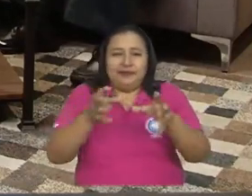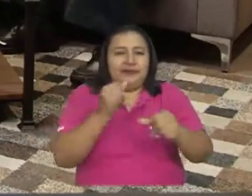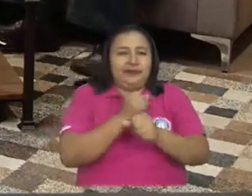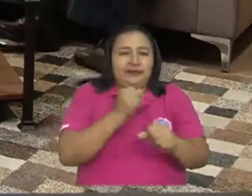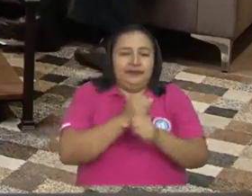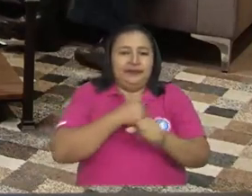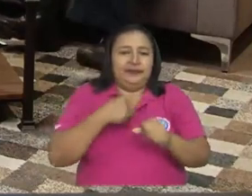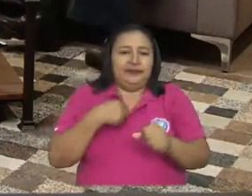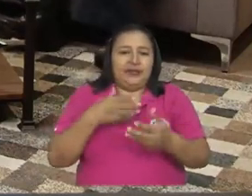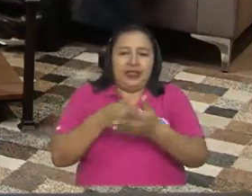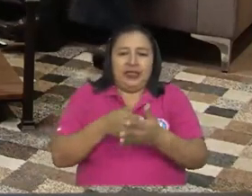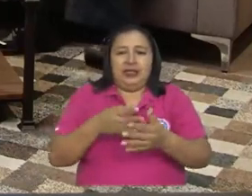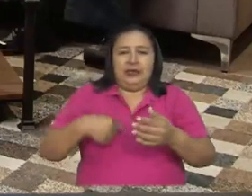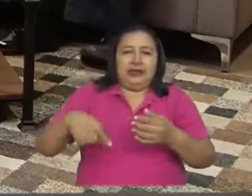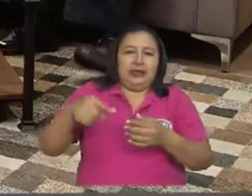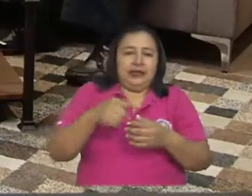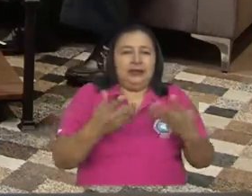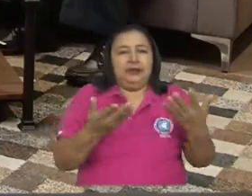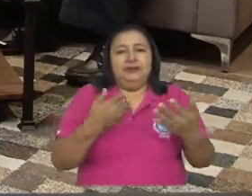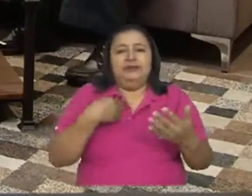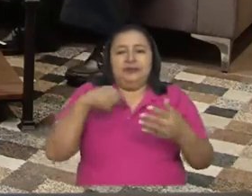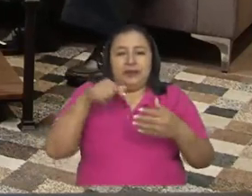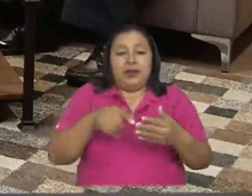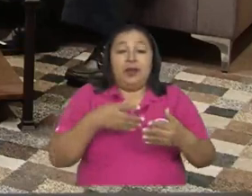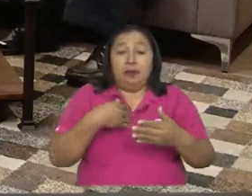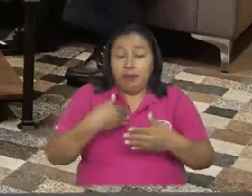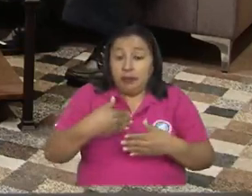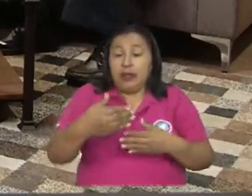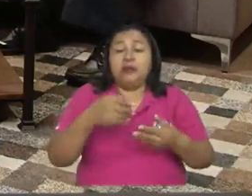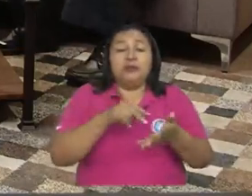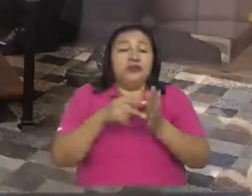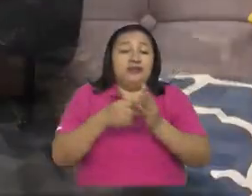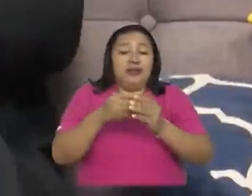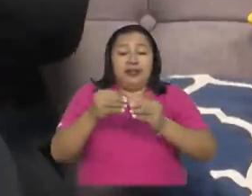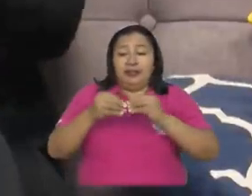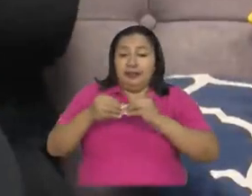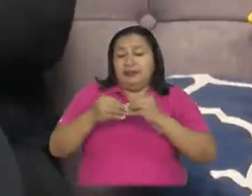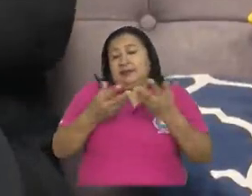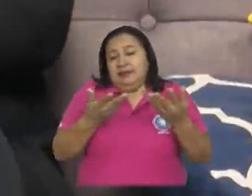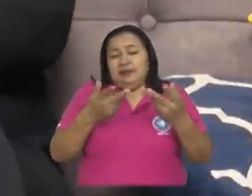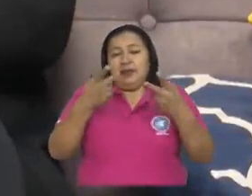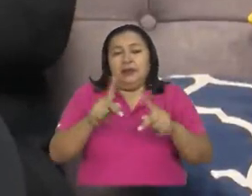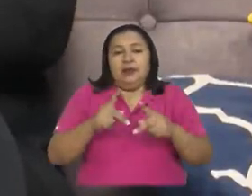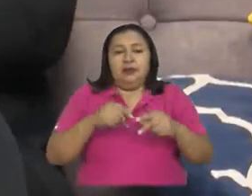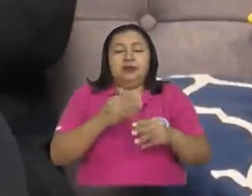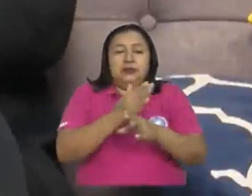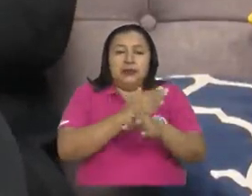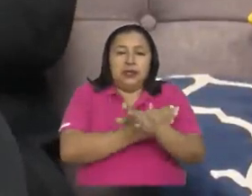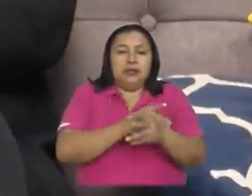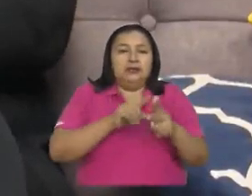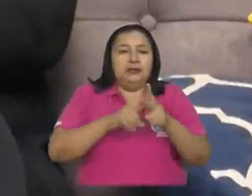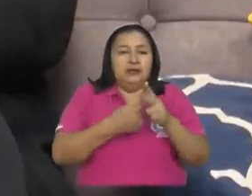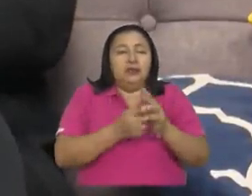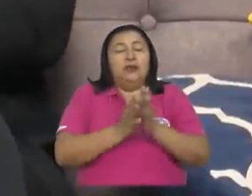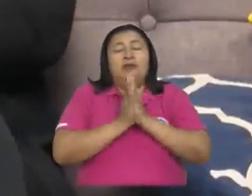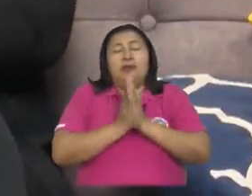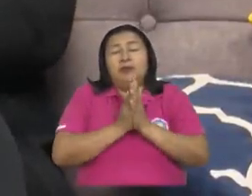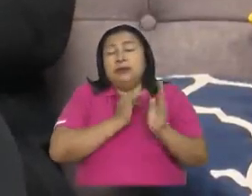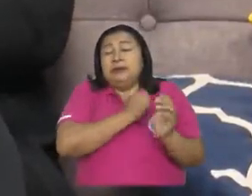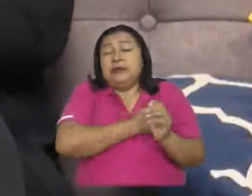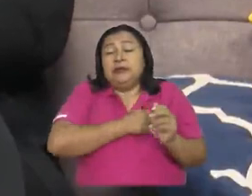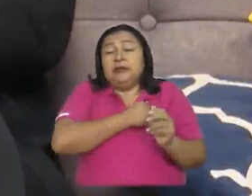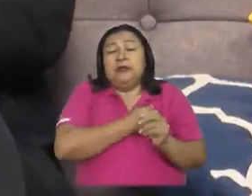al realizarse. El progreso trae eso. Como ese, así es, todo eso, pero ya nosotros desde antes estamos pidiendo disculpas y